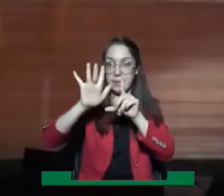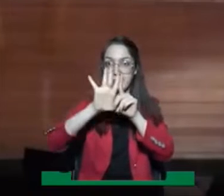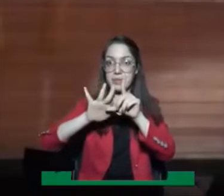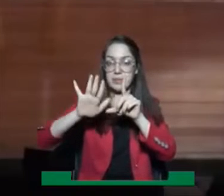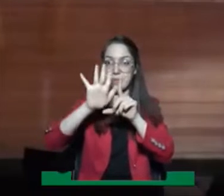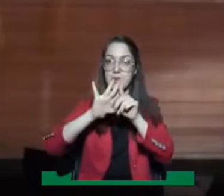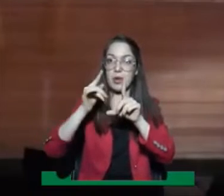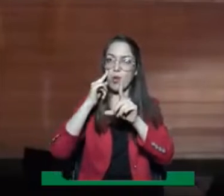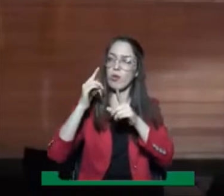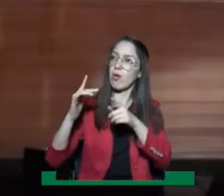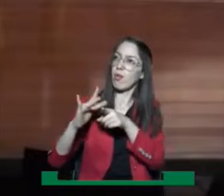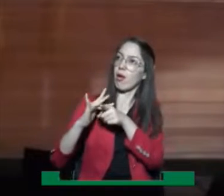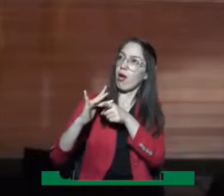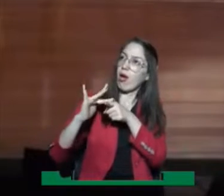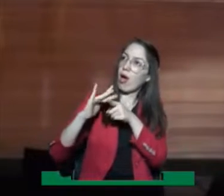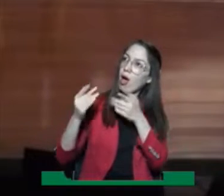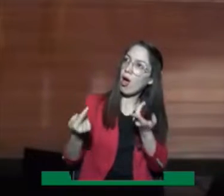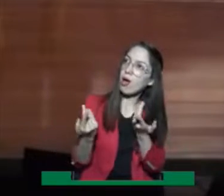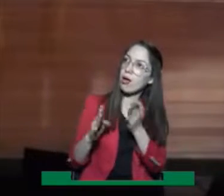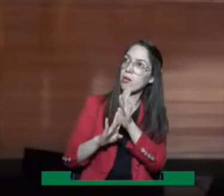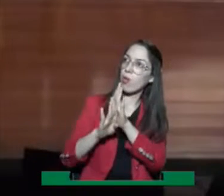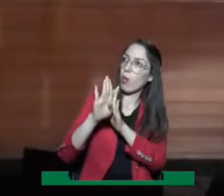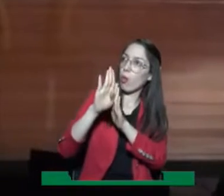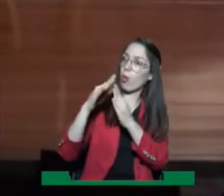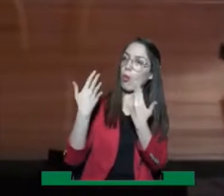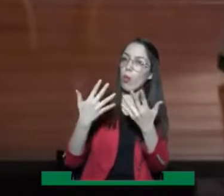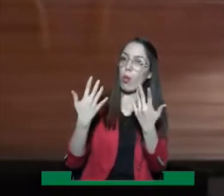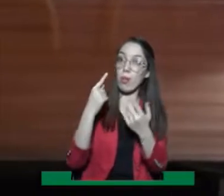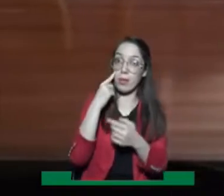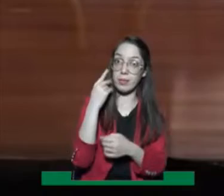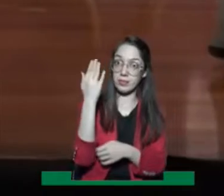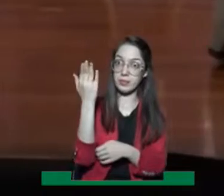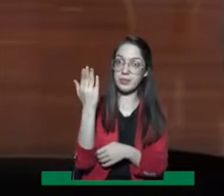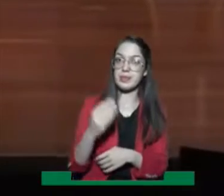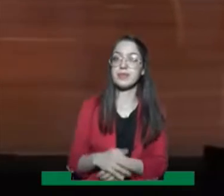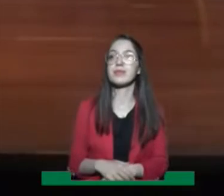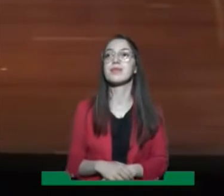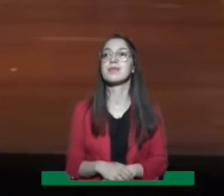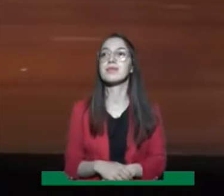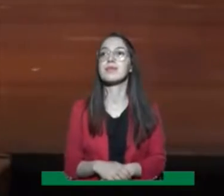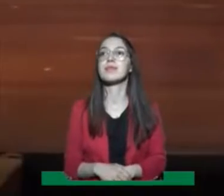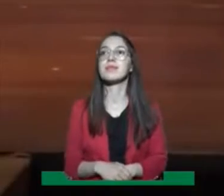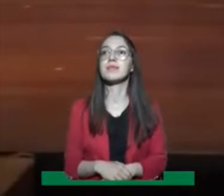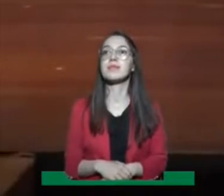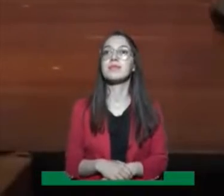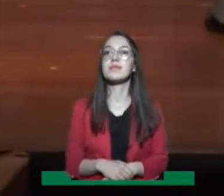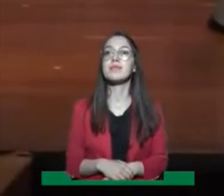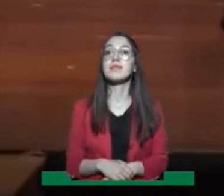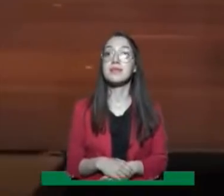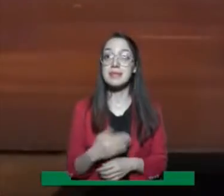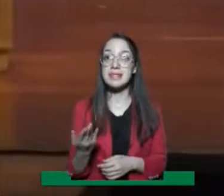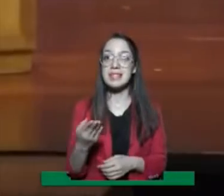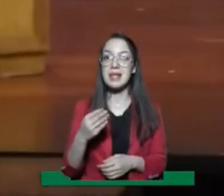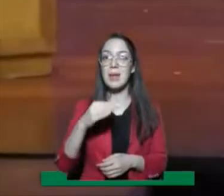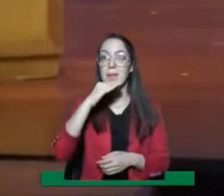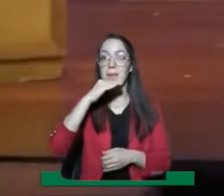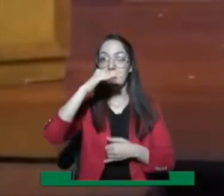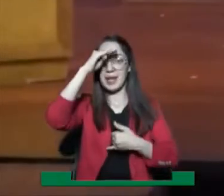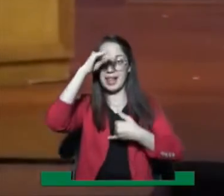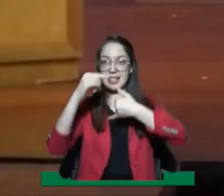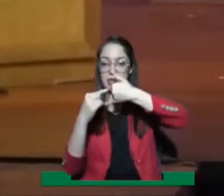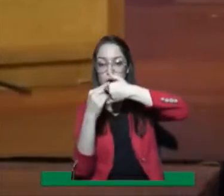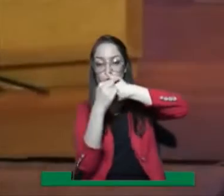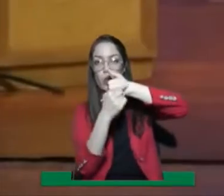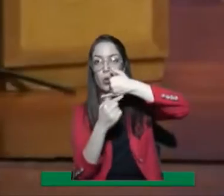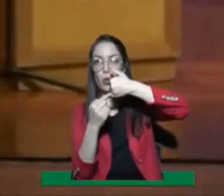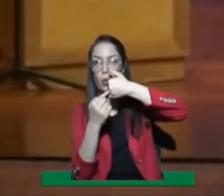va a motivar sobre esos avances que tenemos en nuestra ciudad. Por favor, Medellín. Master. Estamos ubicados al noroccidente de Colombia, en el departamento de